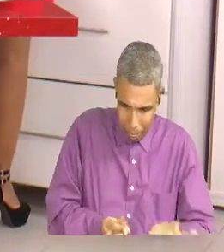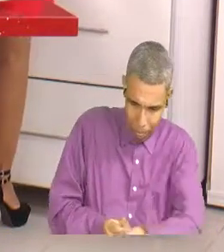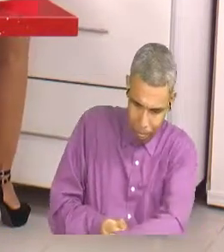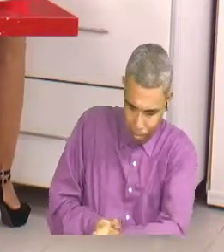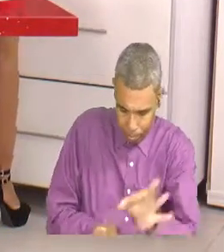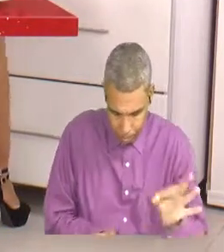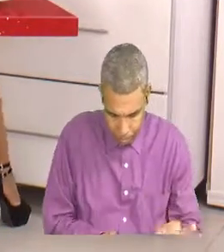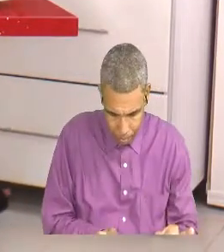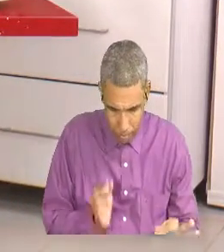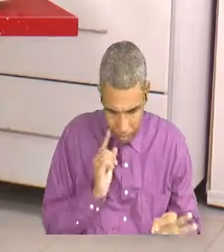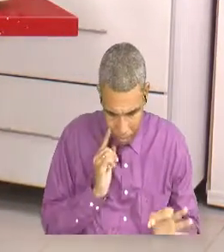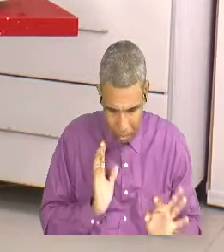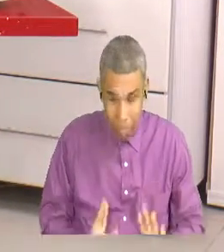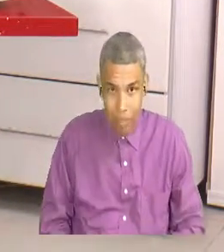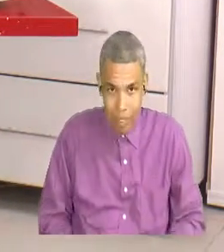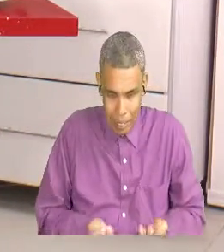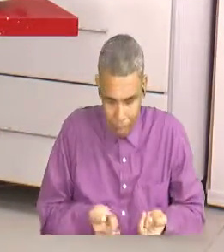Listo.